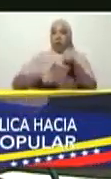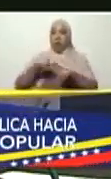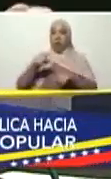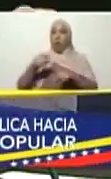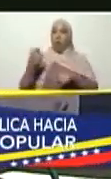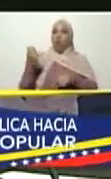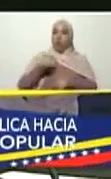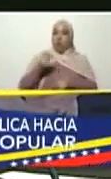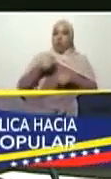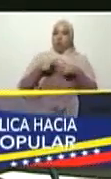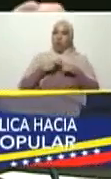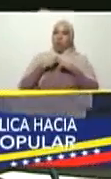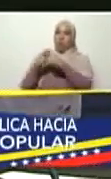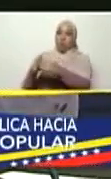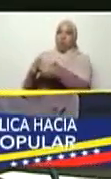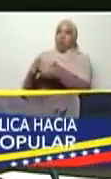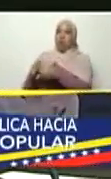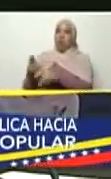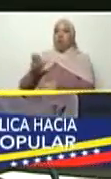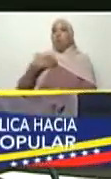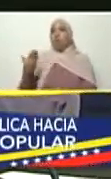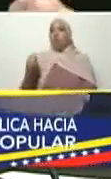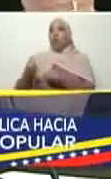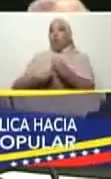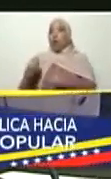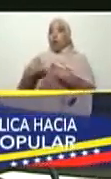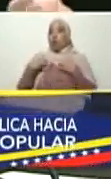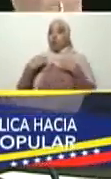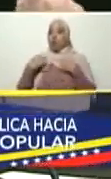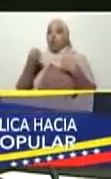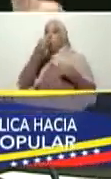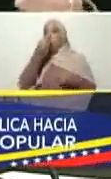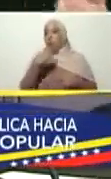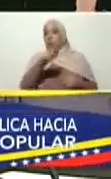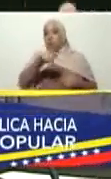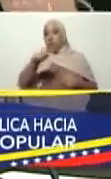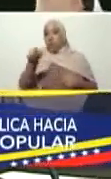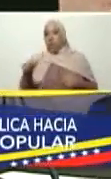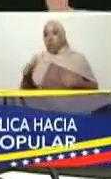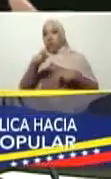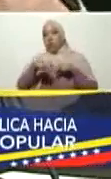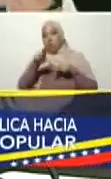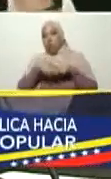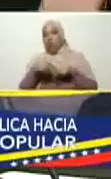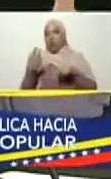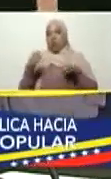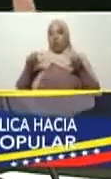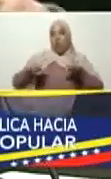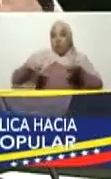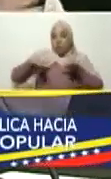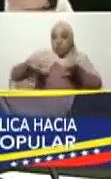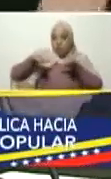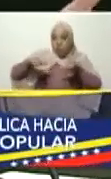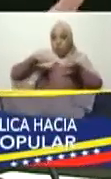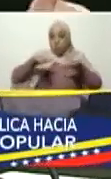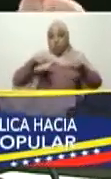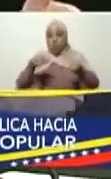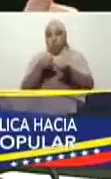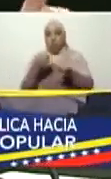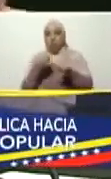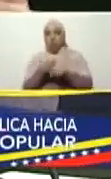recursos adelantados para poder poner en buena condición la maquinaria, las máquinas de coser, las máquinas de